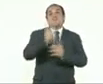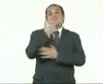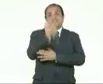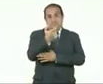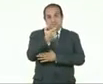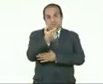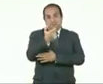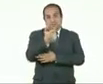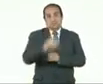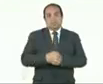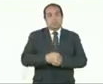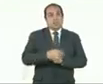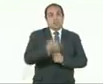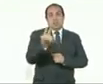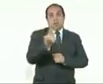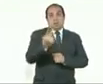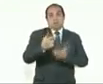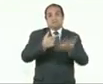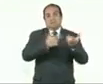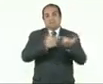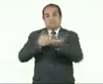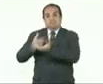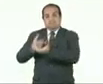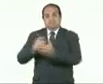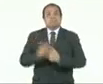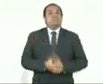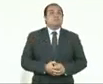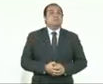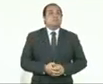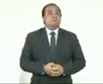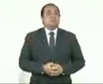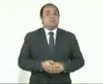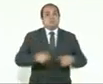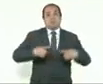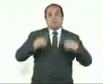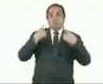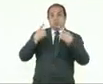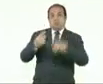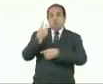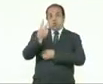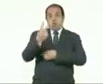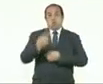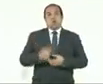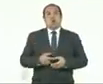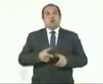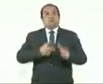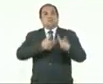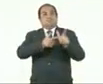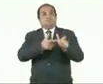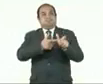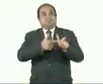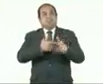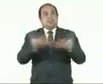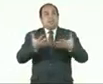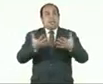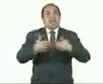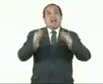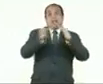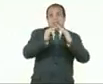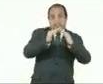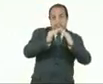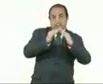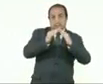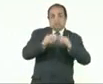8,000 pesos por los 2 fusiles. Se entregaron 2 armas largas, hechizas de fabricación